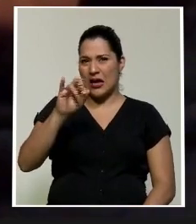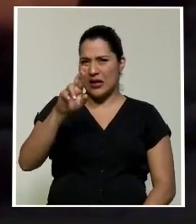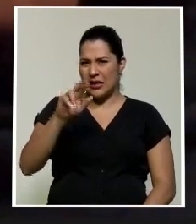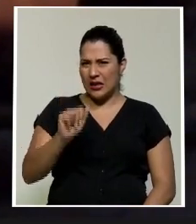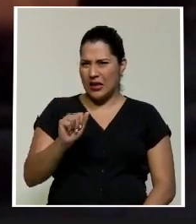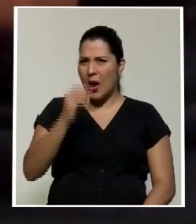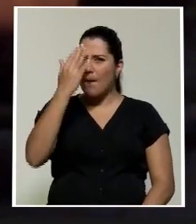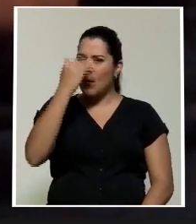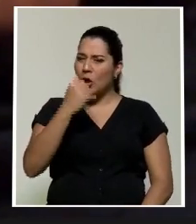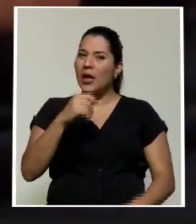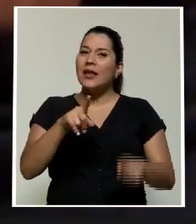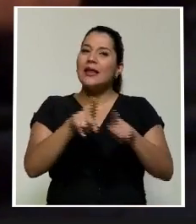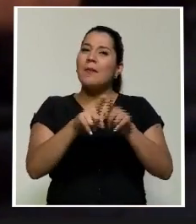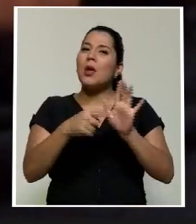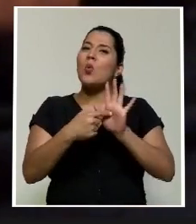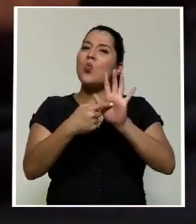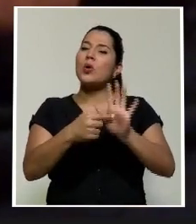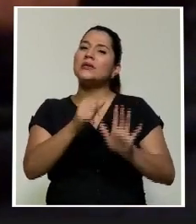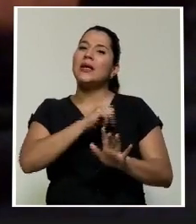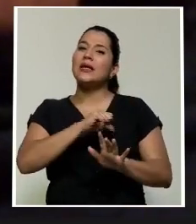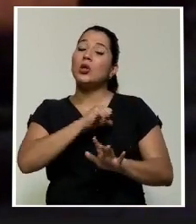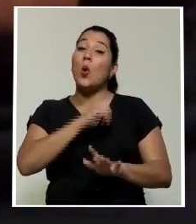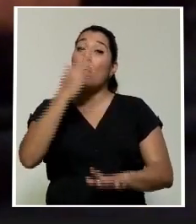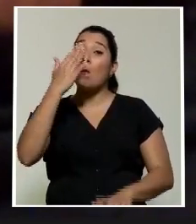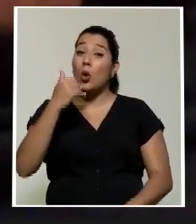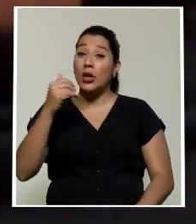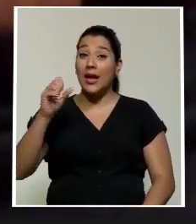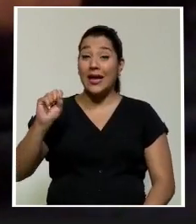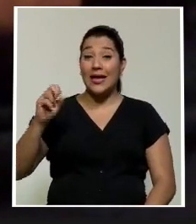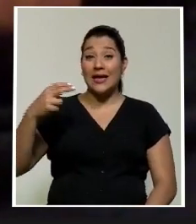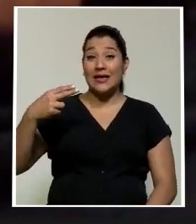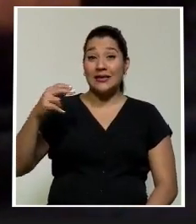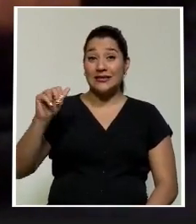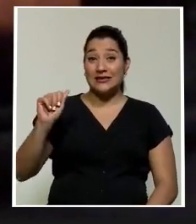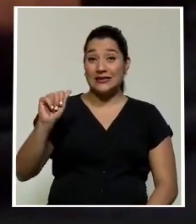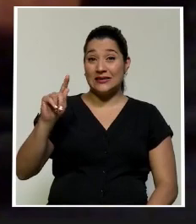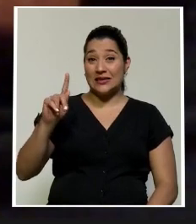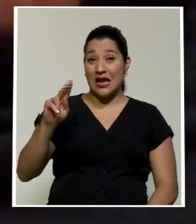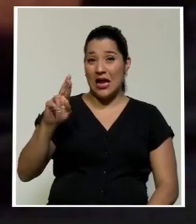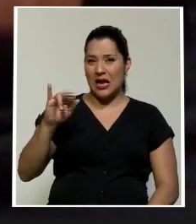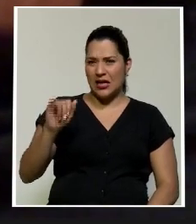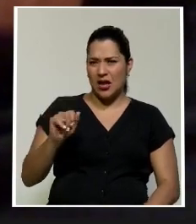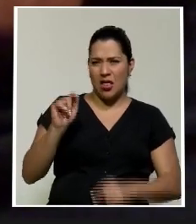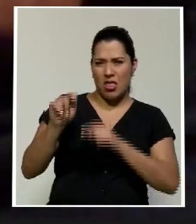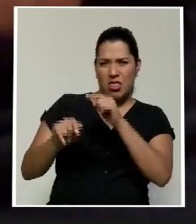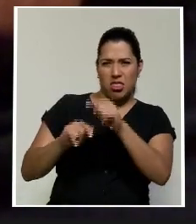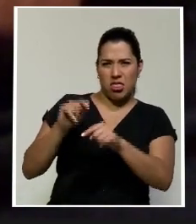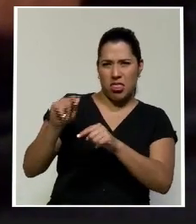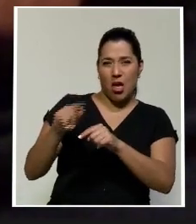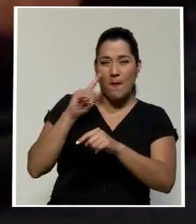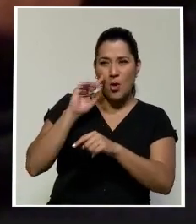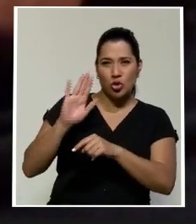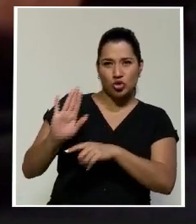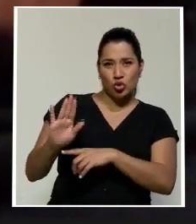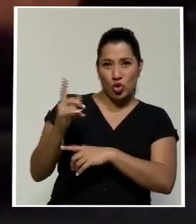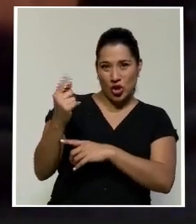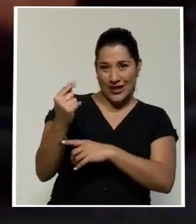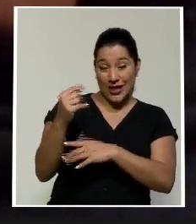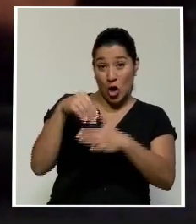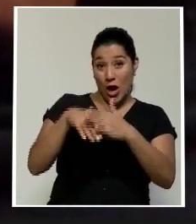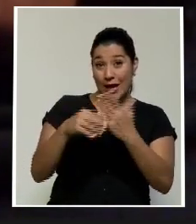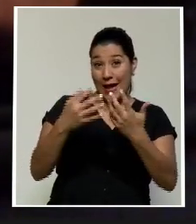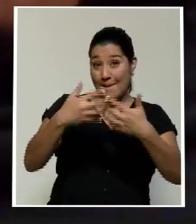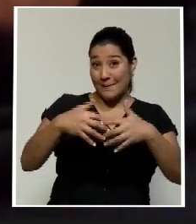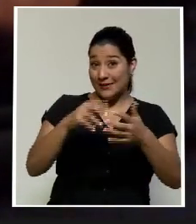muestra actitudes. Caso de Shakira porque mientras era cuestionada por sus manejos offshore, a la vez ahora